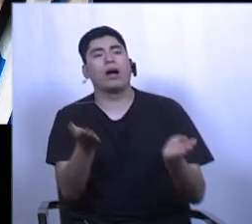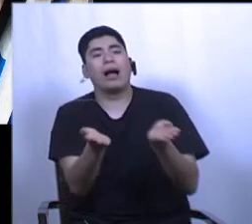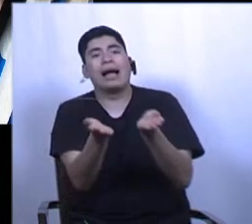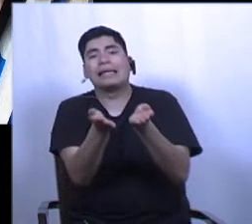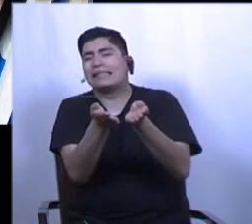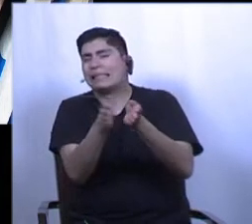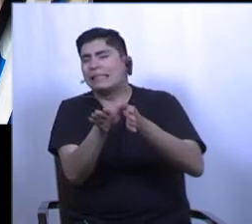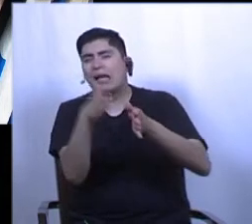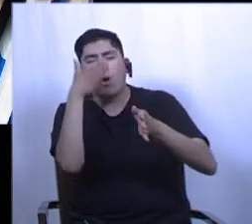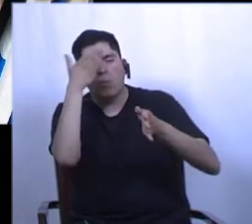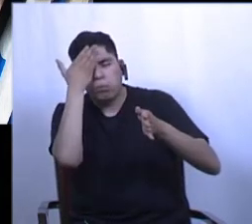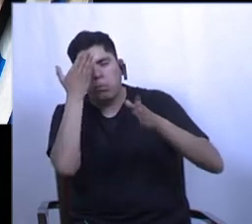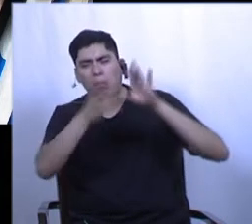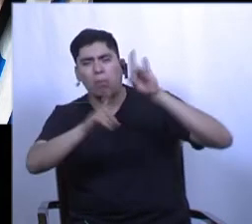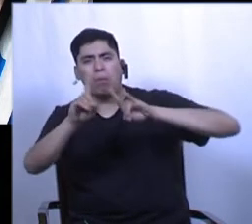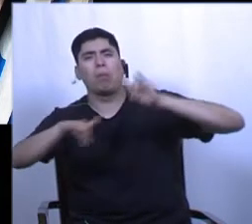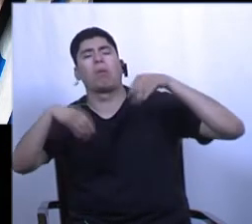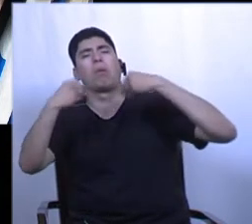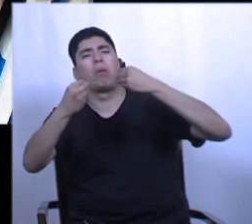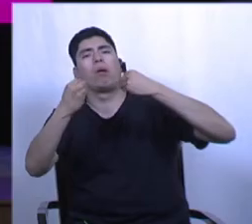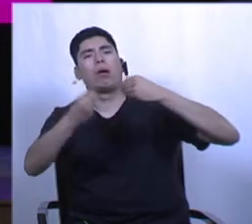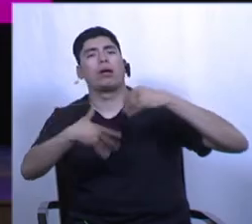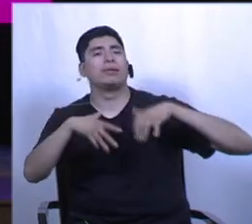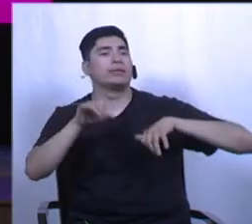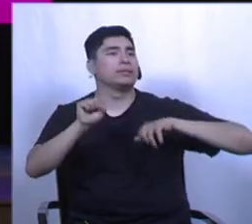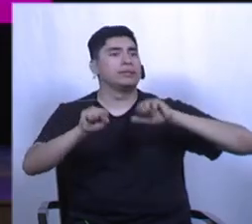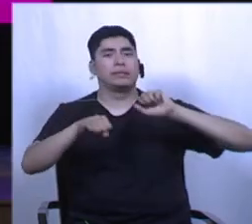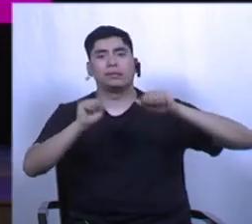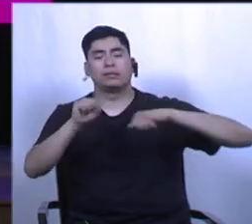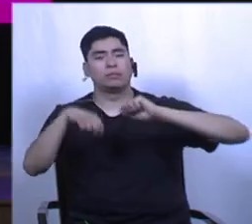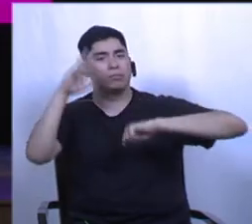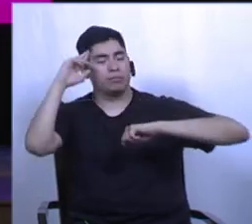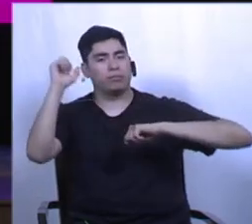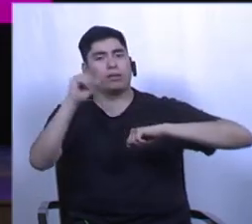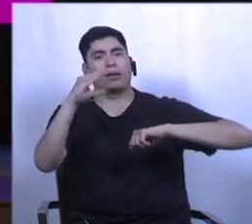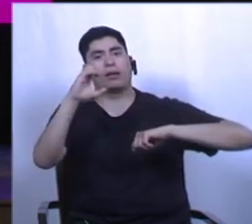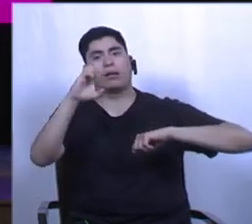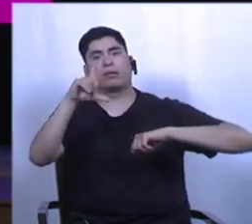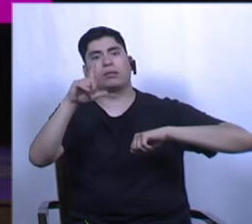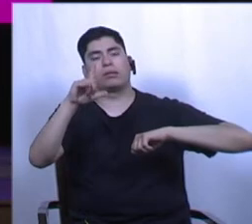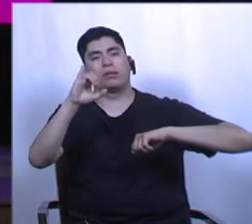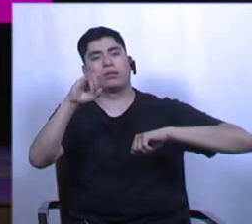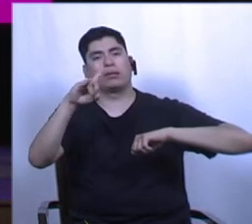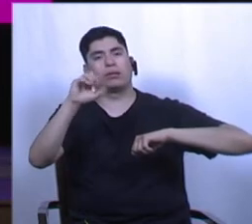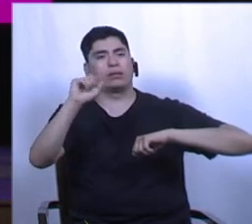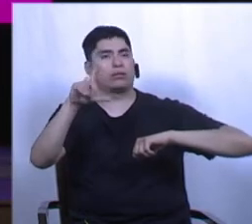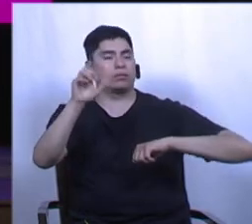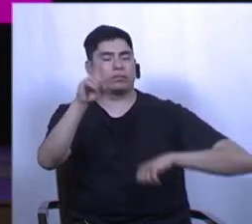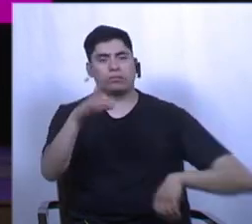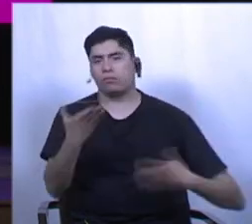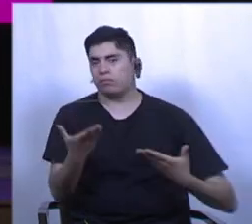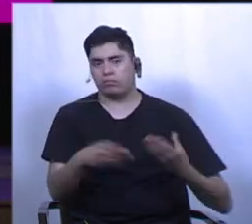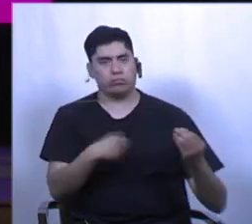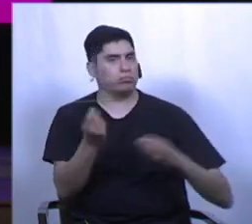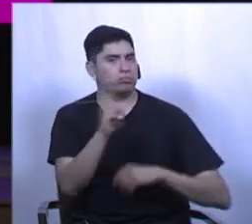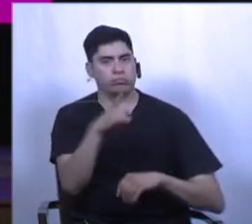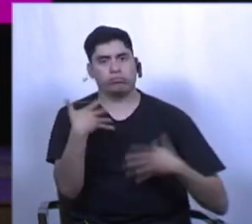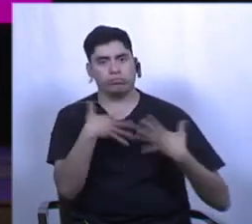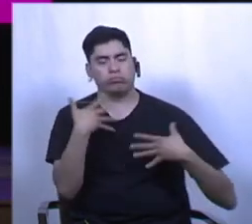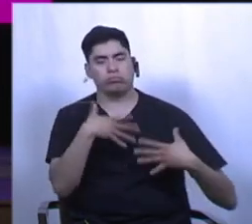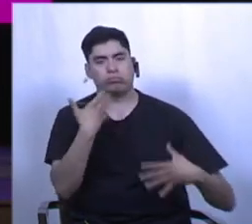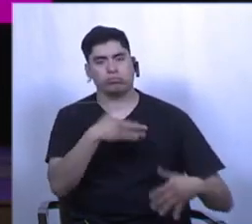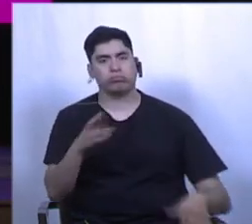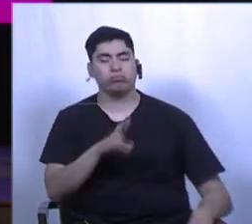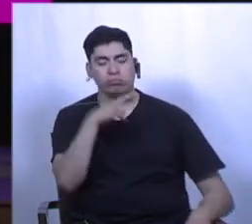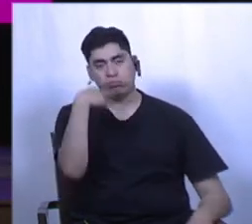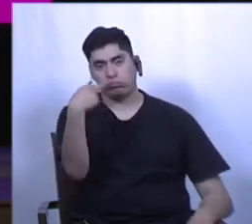plegadas. Y esto es estresante para las células. A las células no les gusta que estén mal plegadas. Y